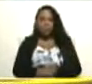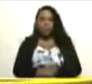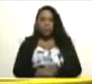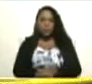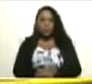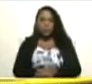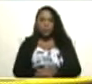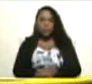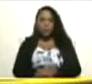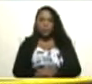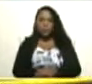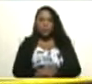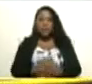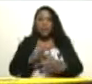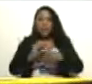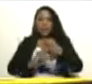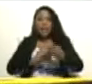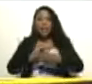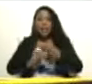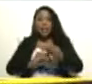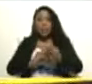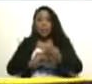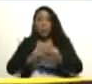Se declaró la conspiración brutal